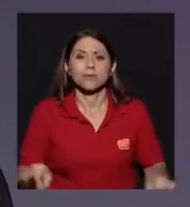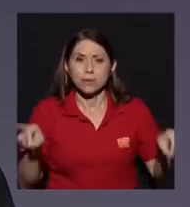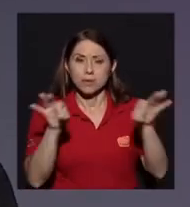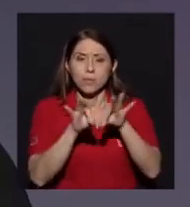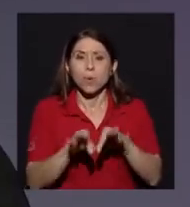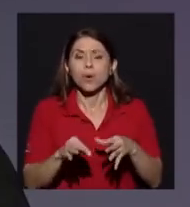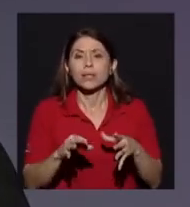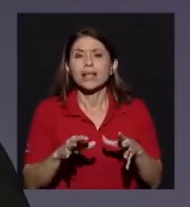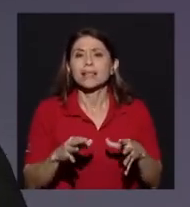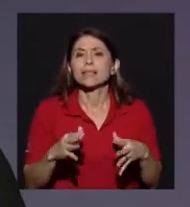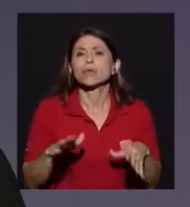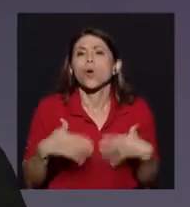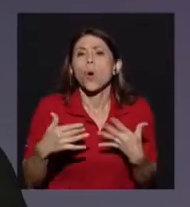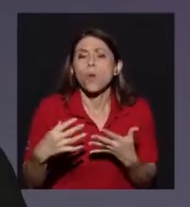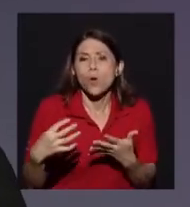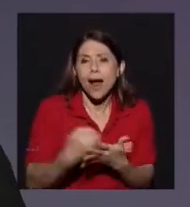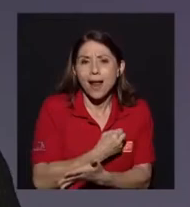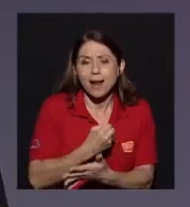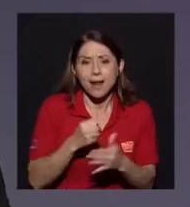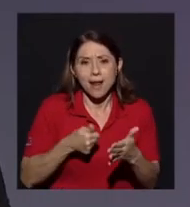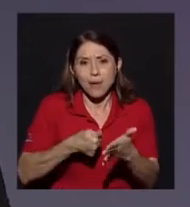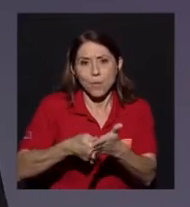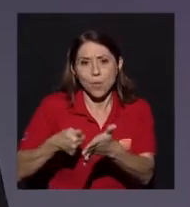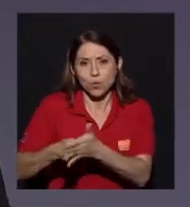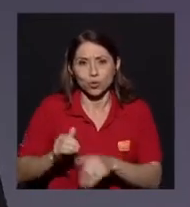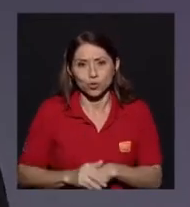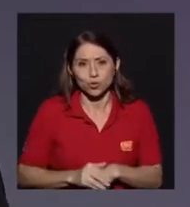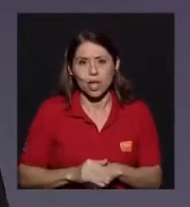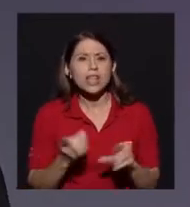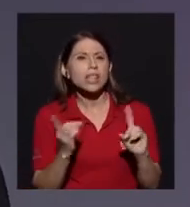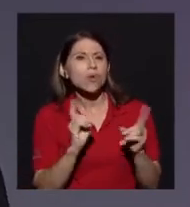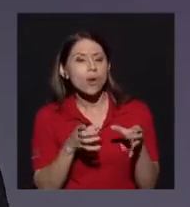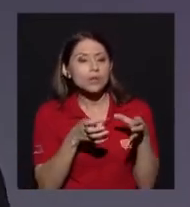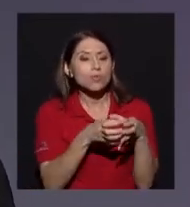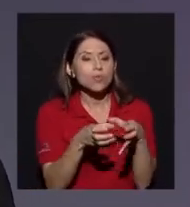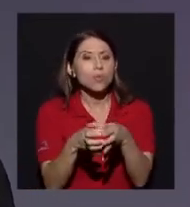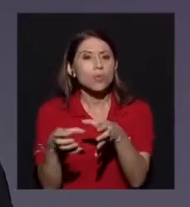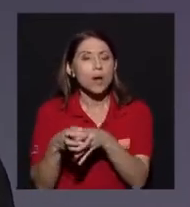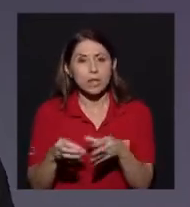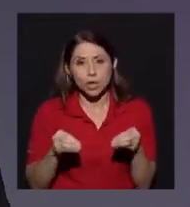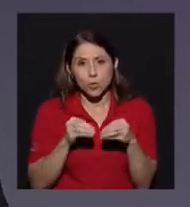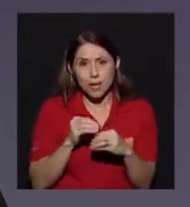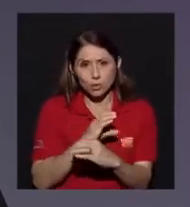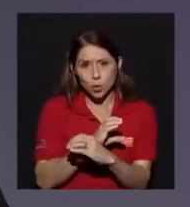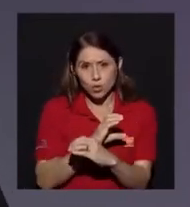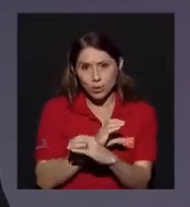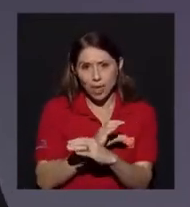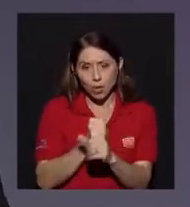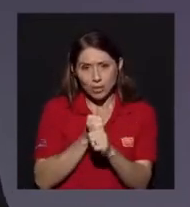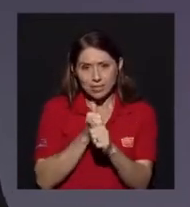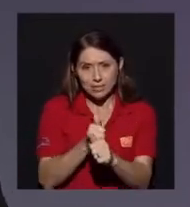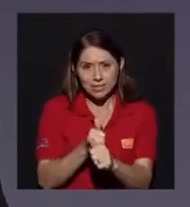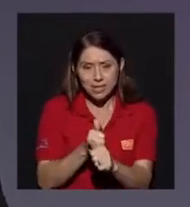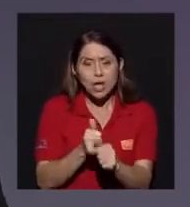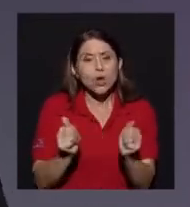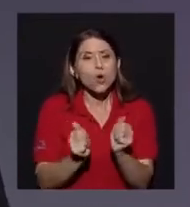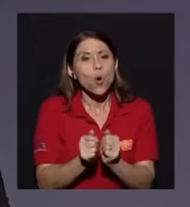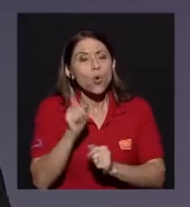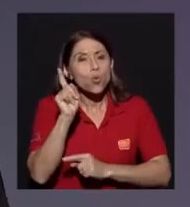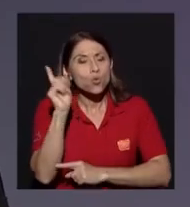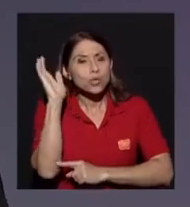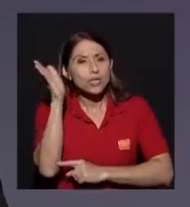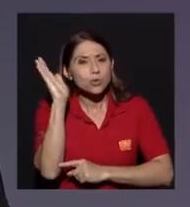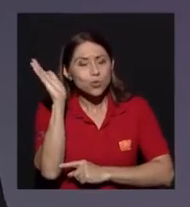y ganar votos de cuáles sectores de los sectores más conservadores a partir de un discurso que es completamente